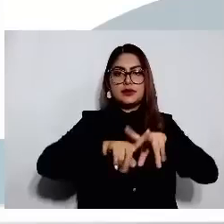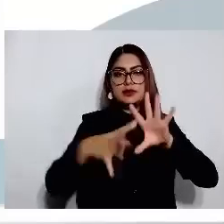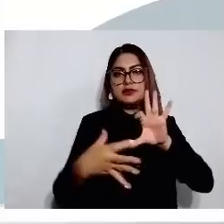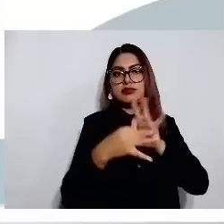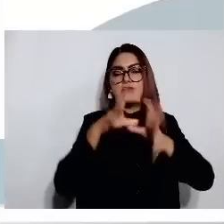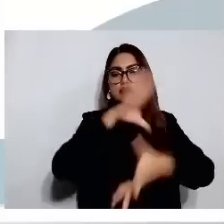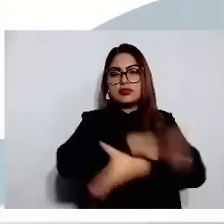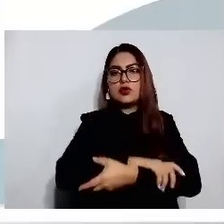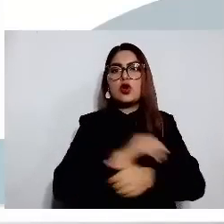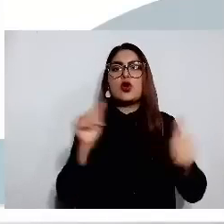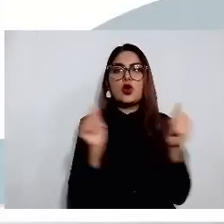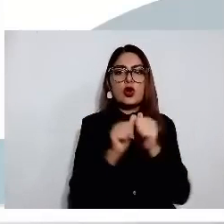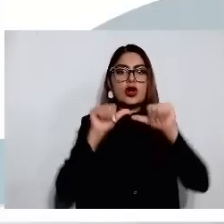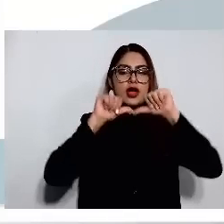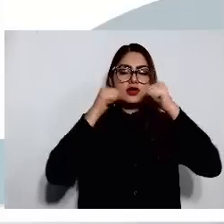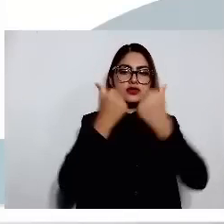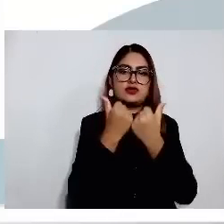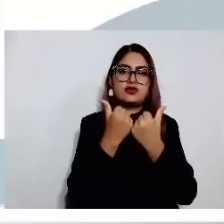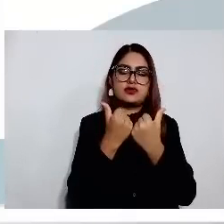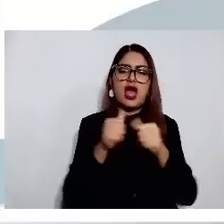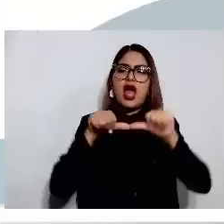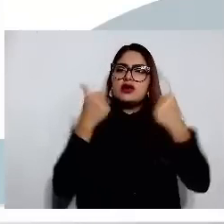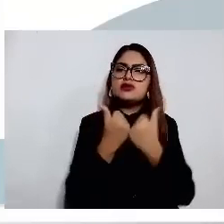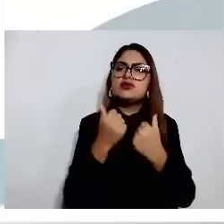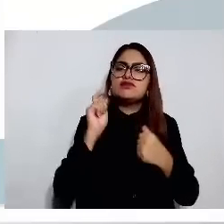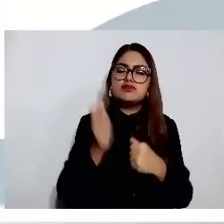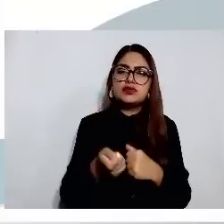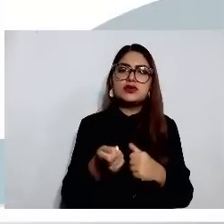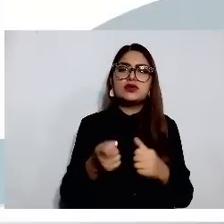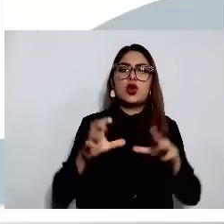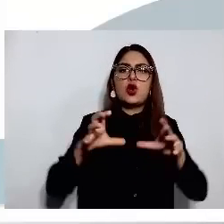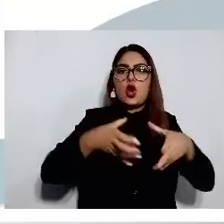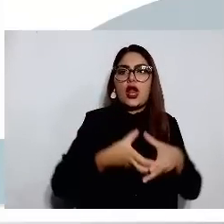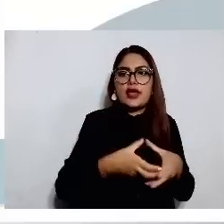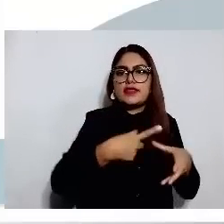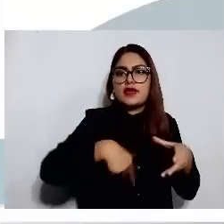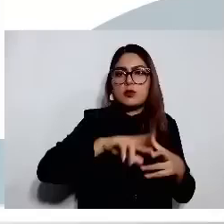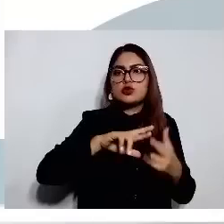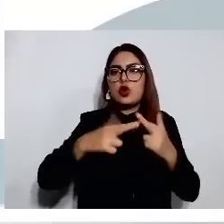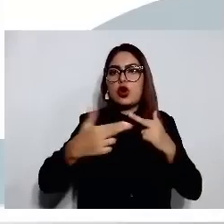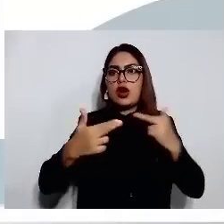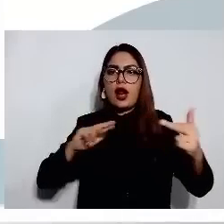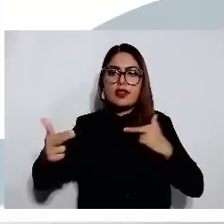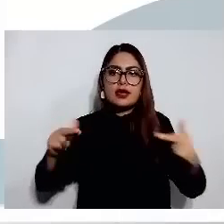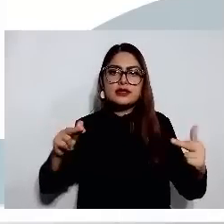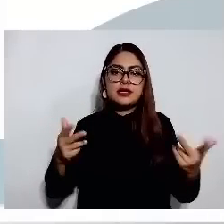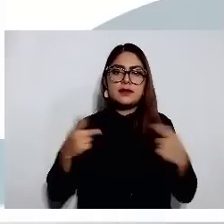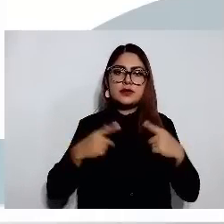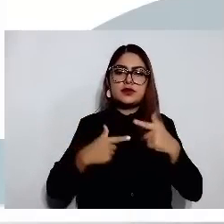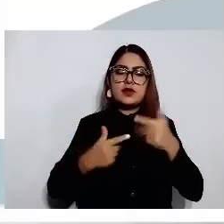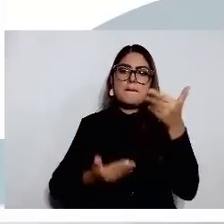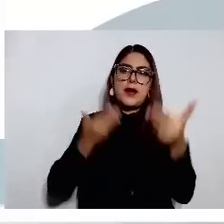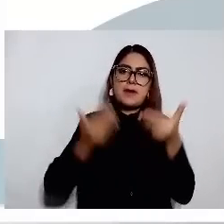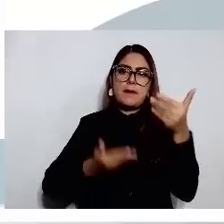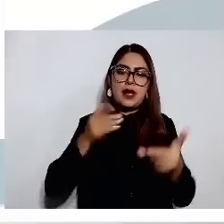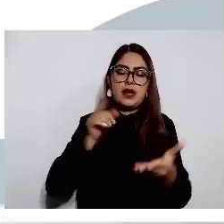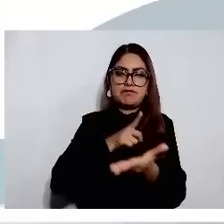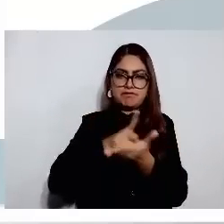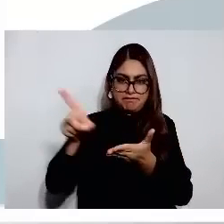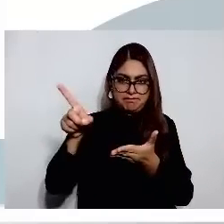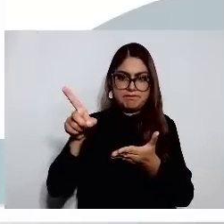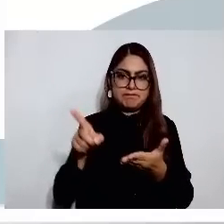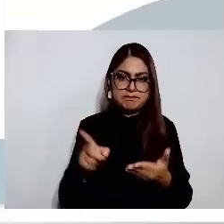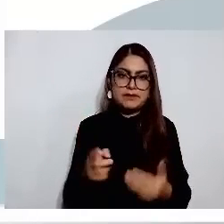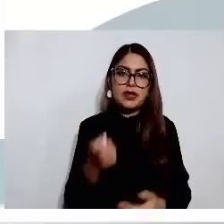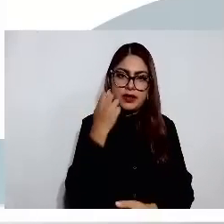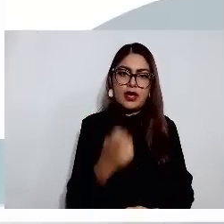ponemos sociedad civil, engloba colectivas y redes de exigencia de derechos. Pero ahí todavía tenemos, si queremos hablar